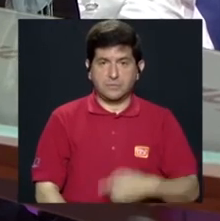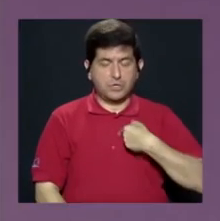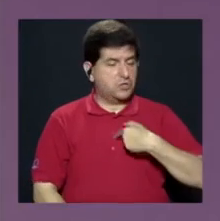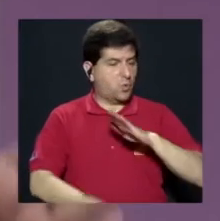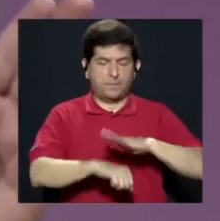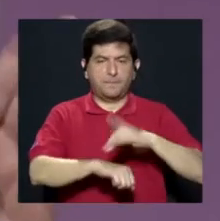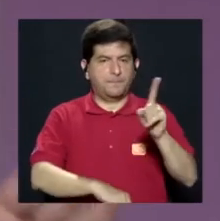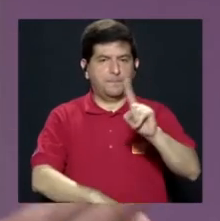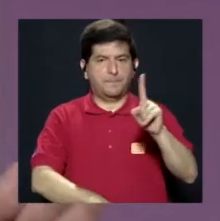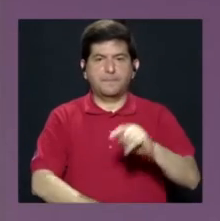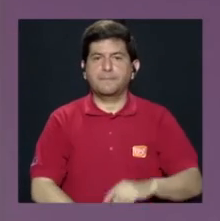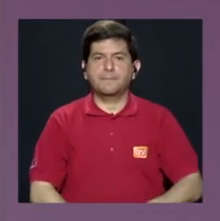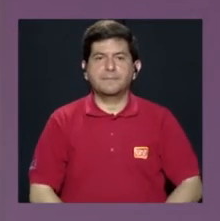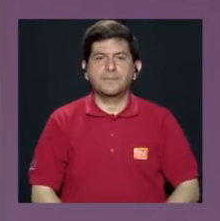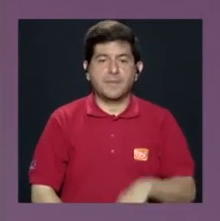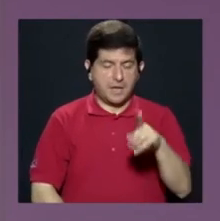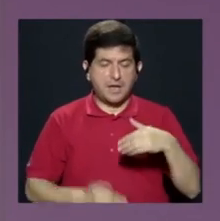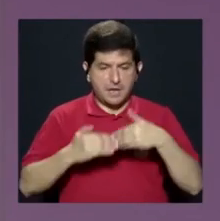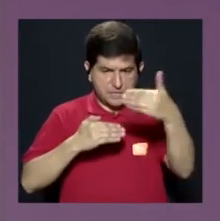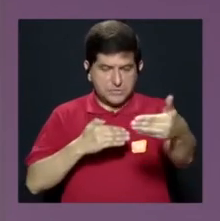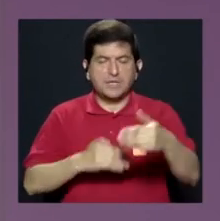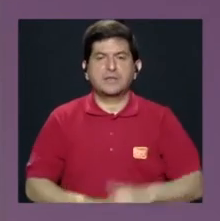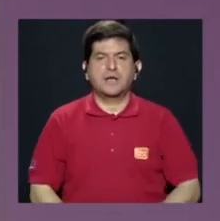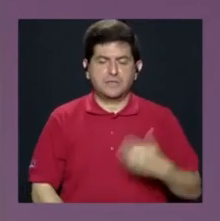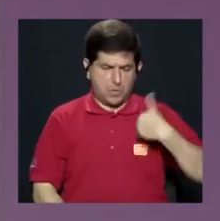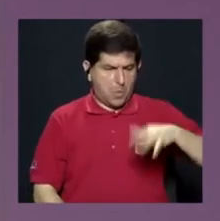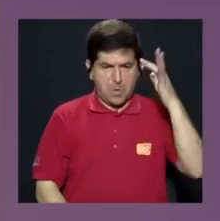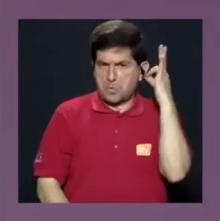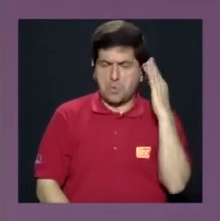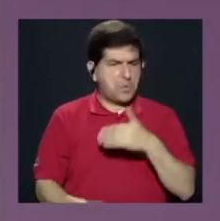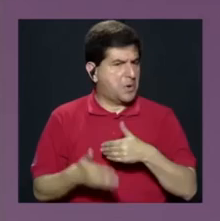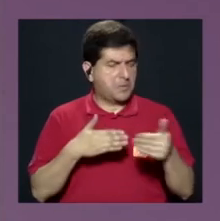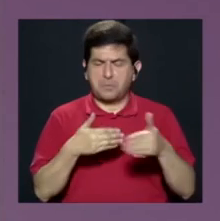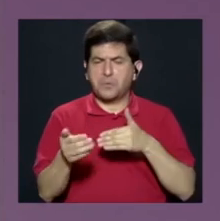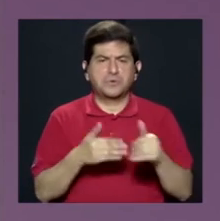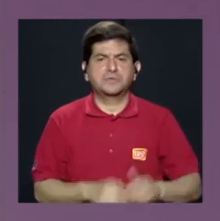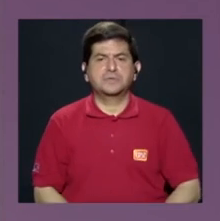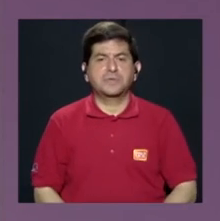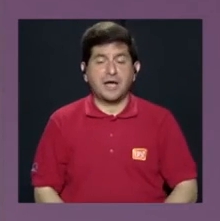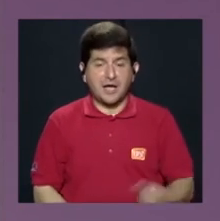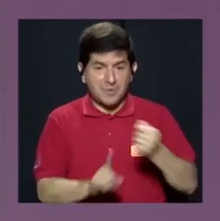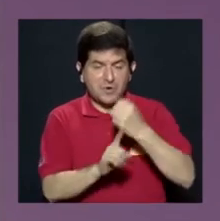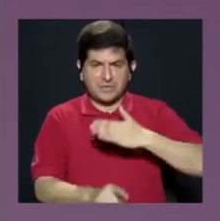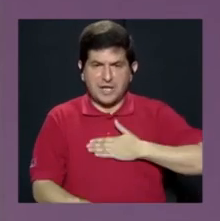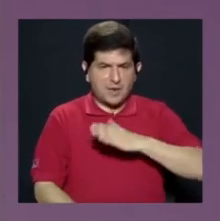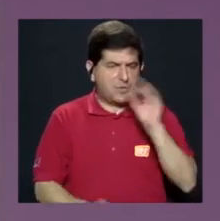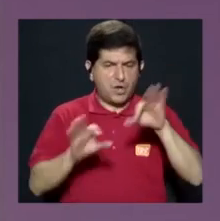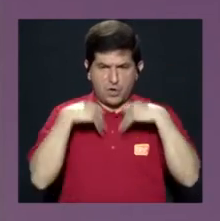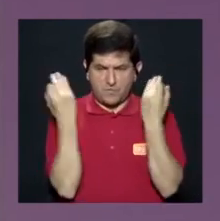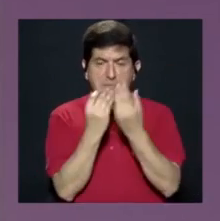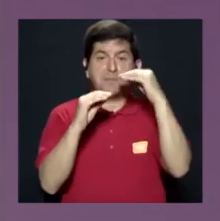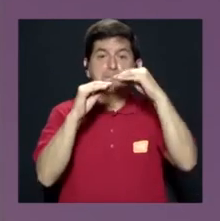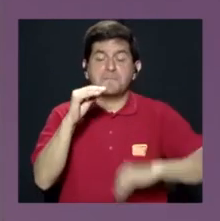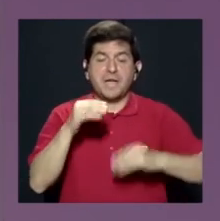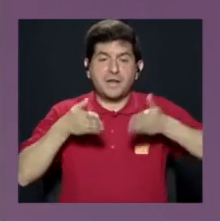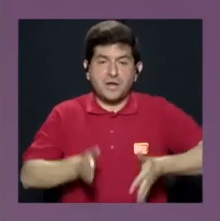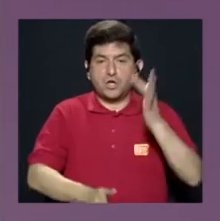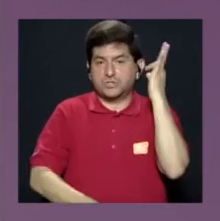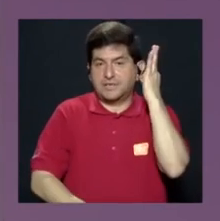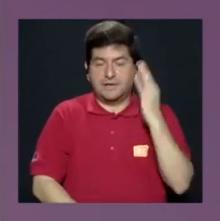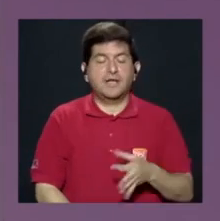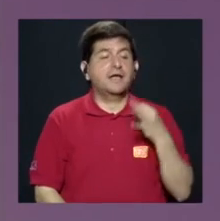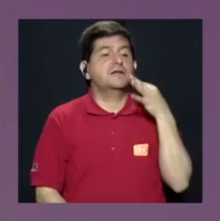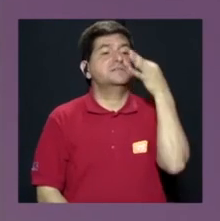voy a permitir desde ese día a nadie, ni hombre ni mujer, que me violente, ni a mí, ni a ningún familiar, y mucho menos a mi hija,